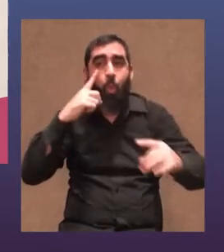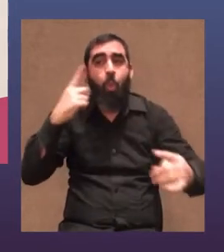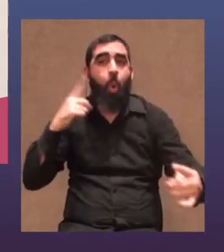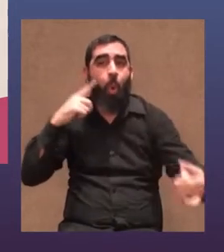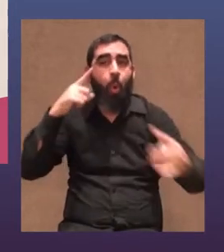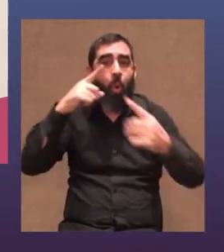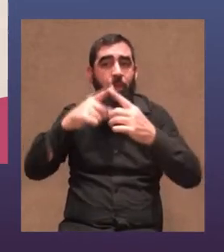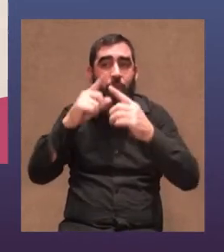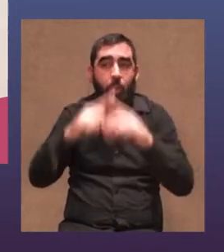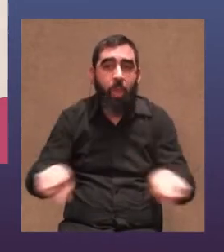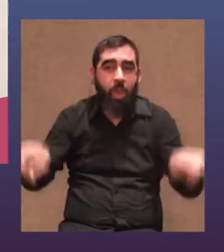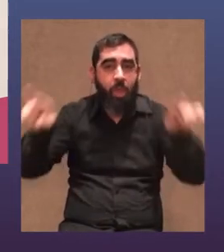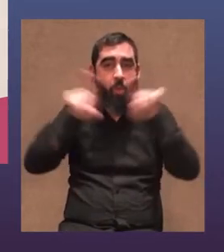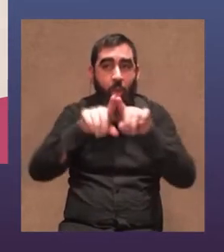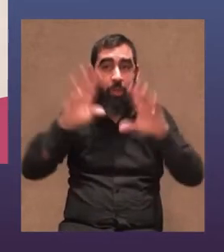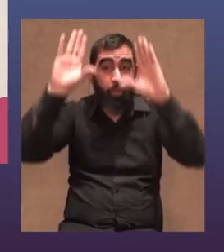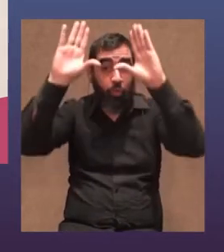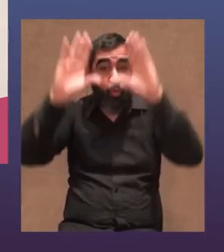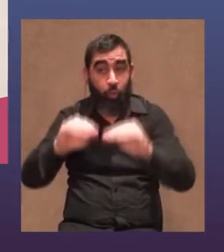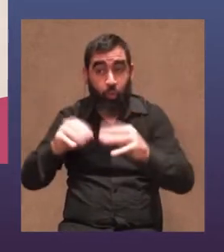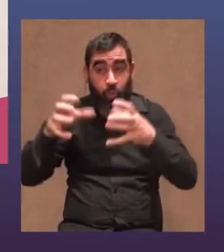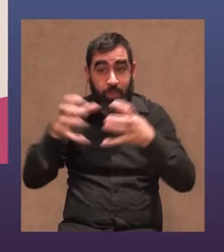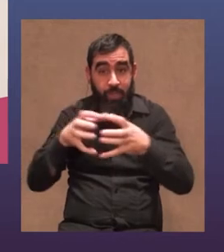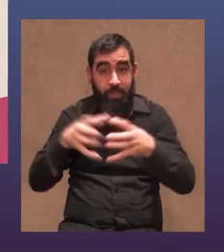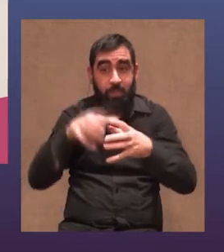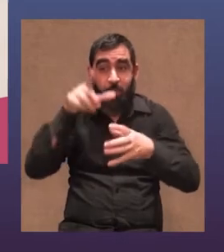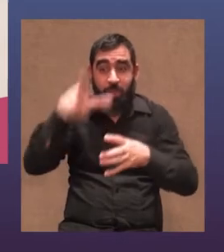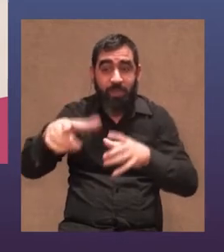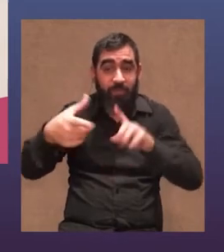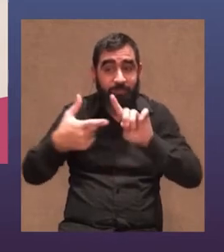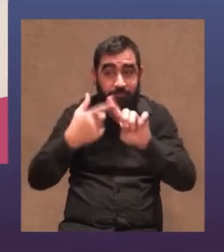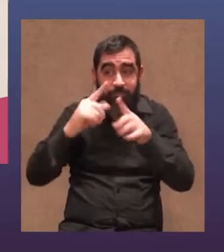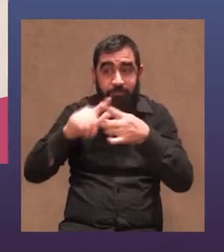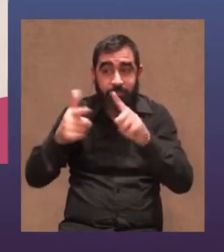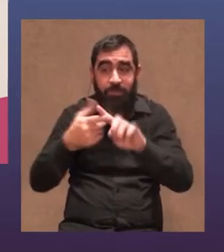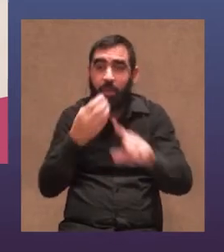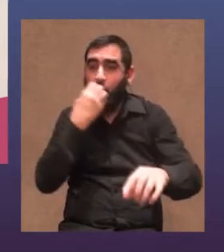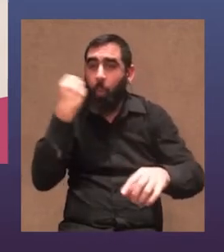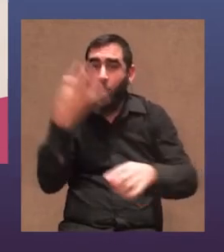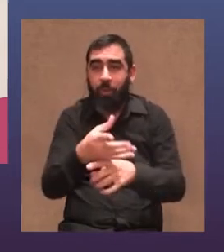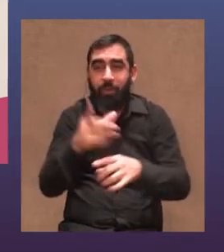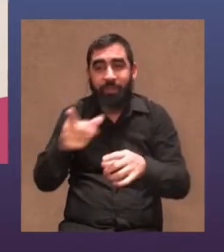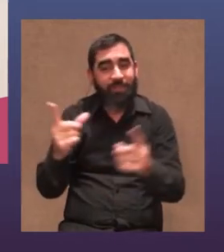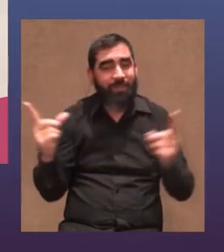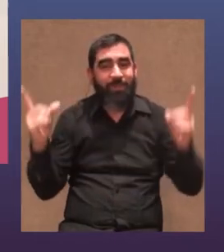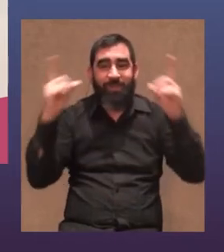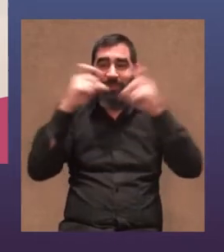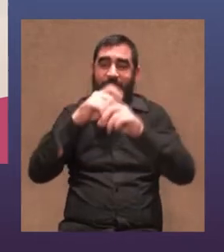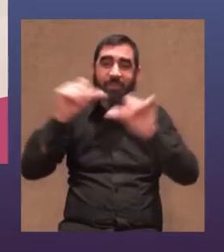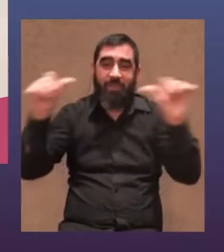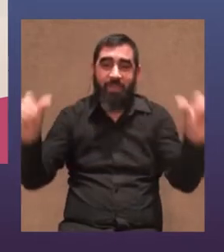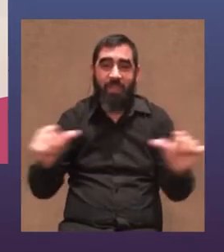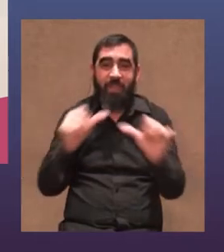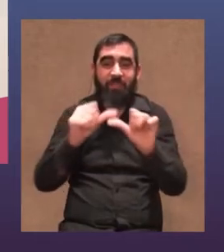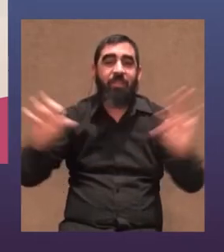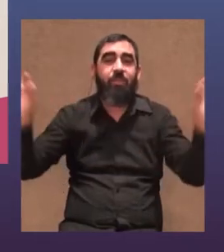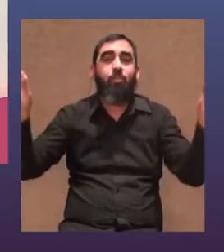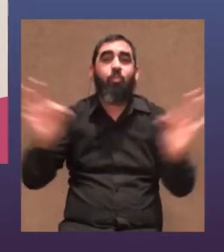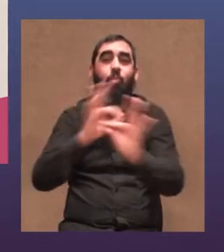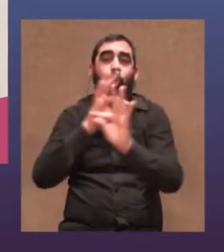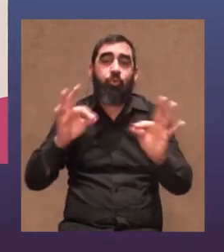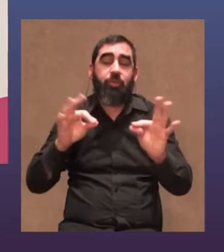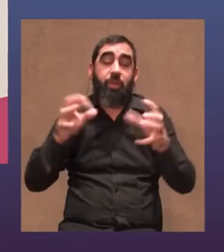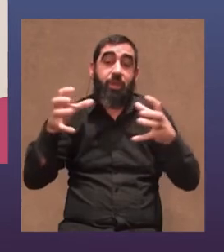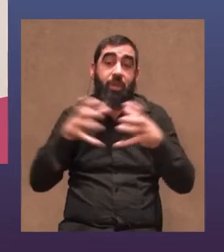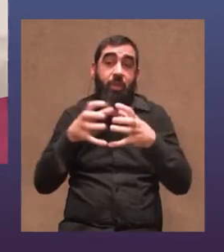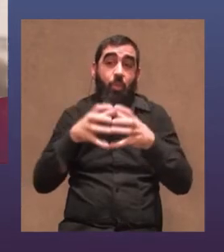propósito y que haya esa relación, es muy difícil hacer música. En una orquesta sinfónica